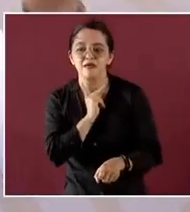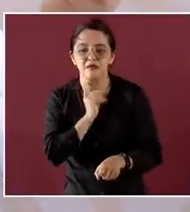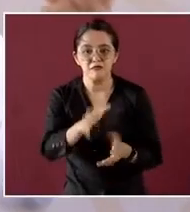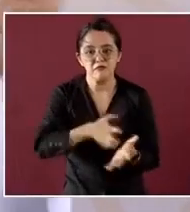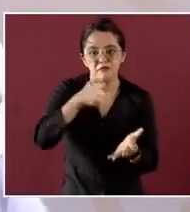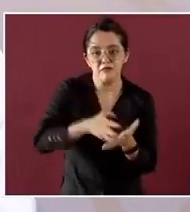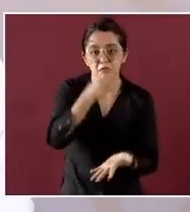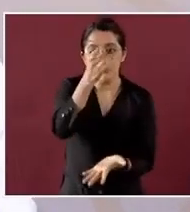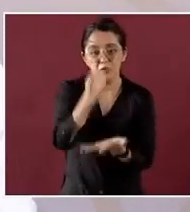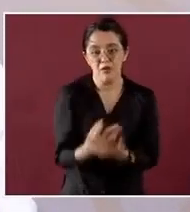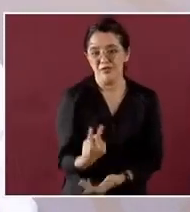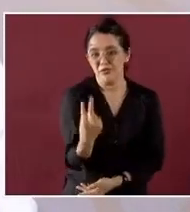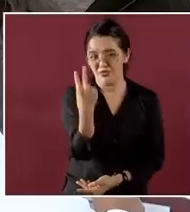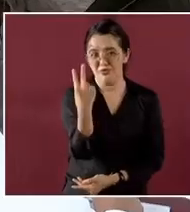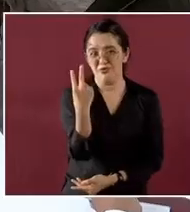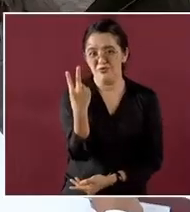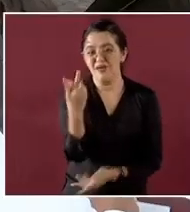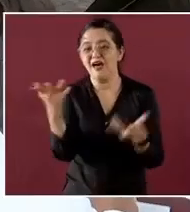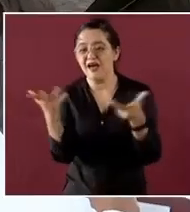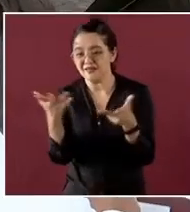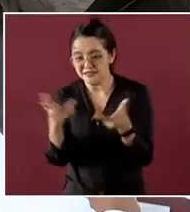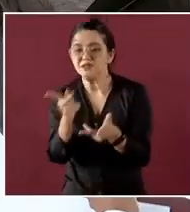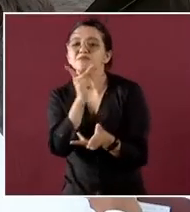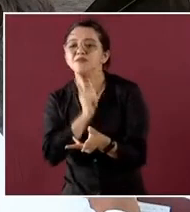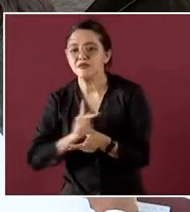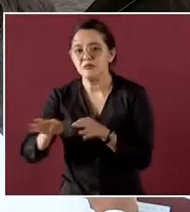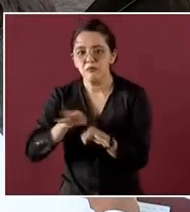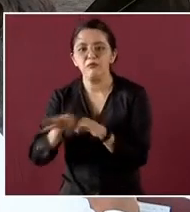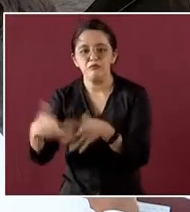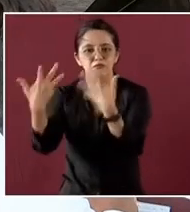Solo hay 2 produciendo